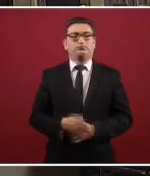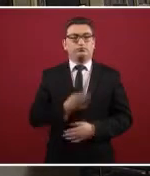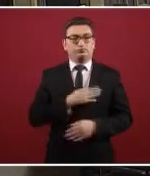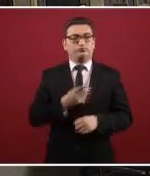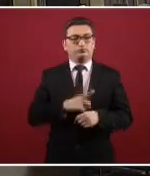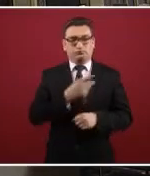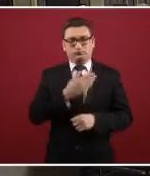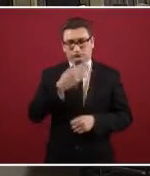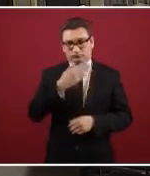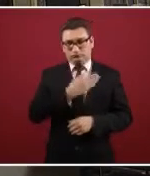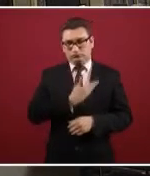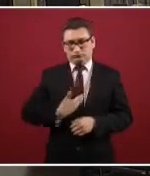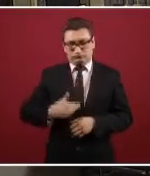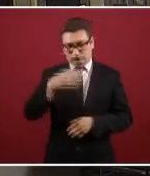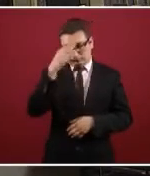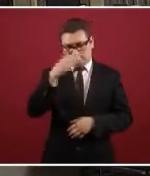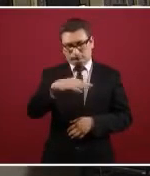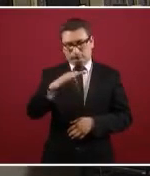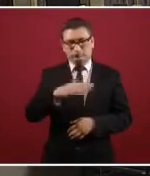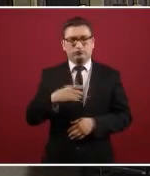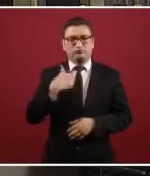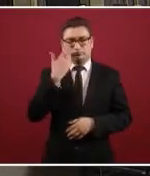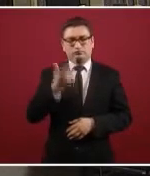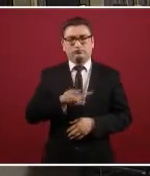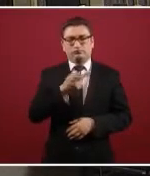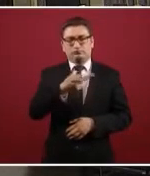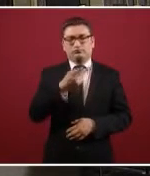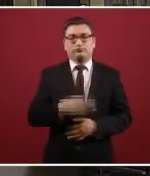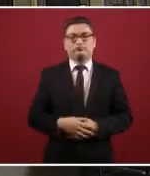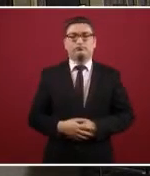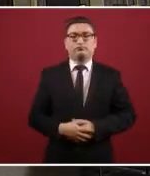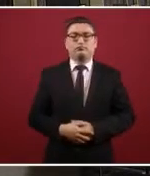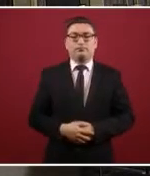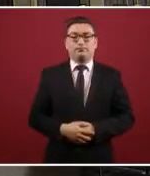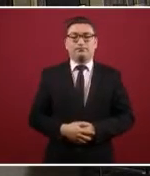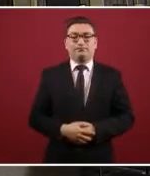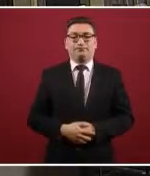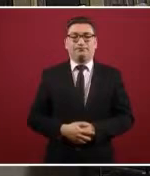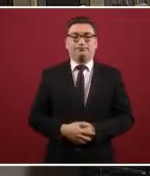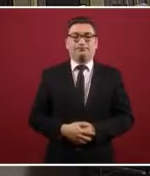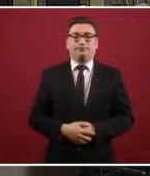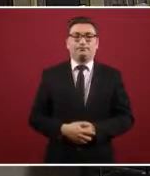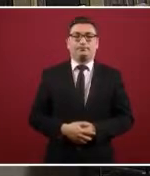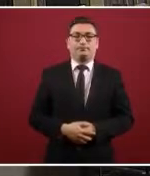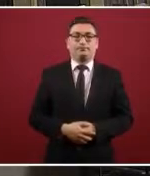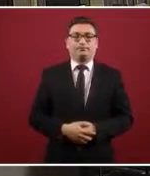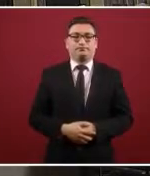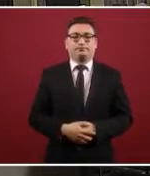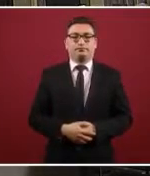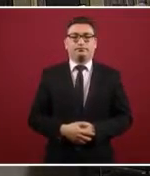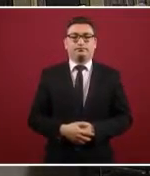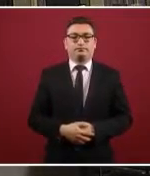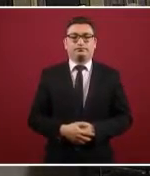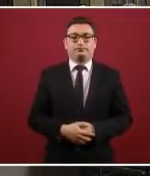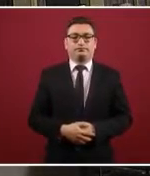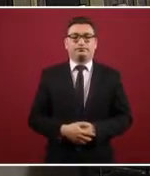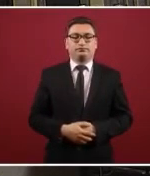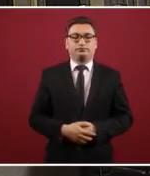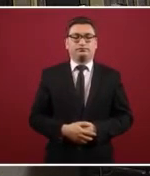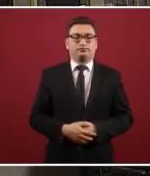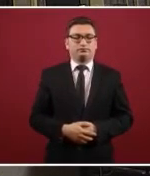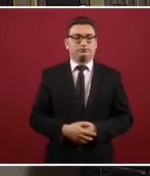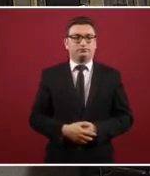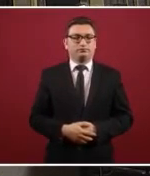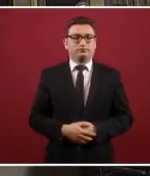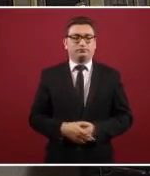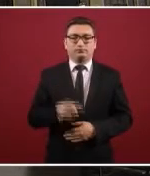Señor presidente, yo quisiera preguntarle, ¿qué opina usted de la nueva actitud en